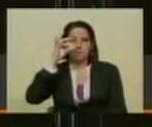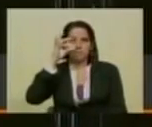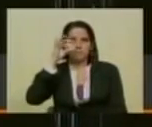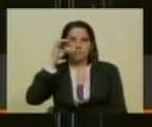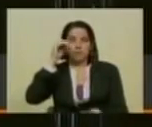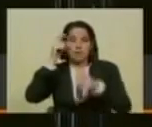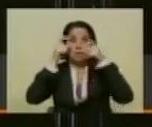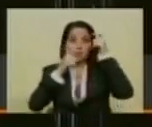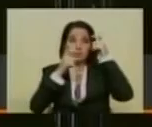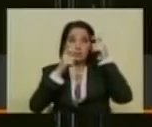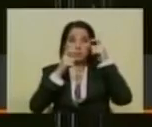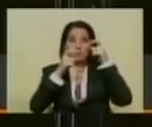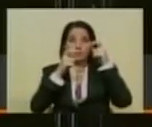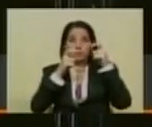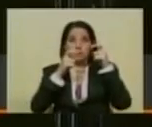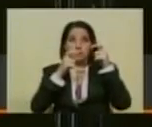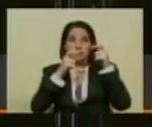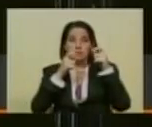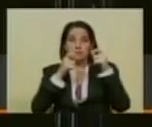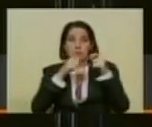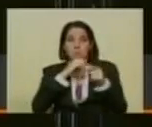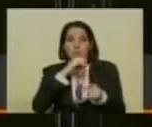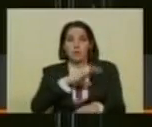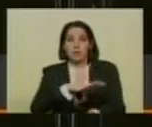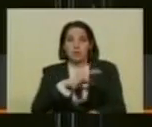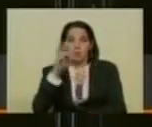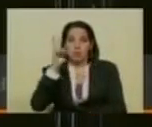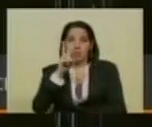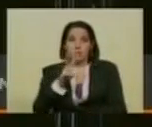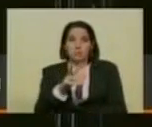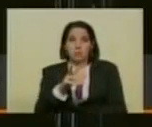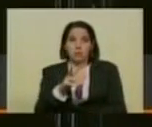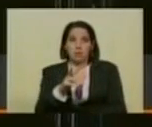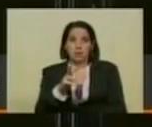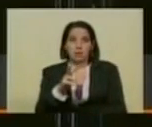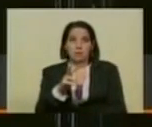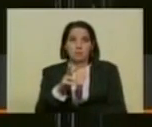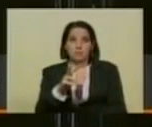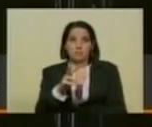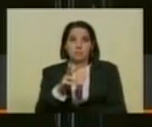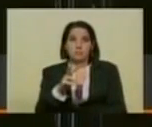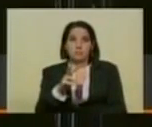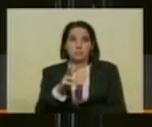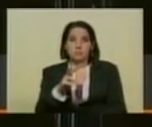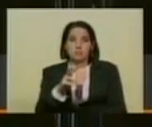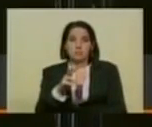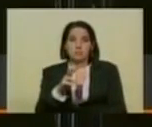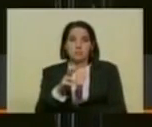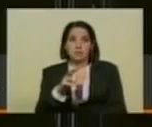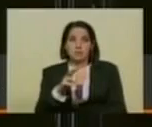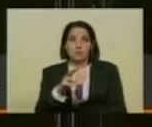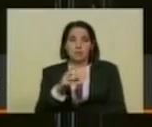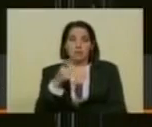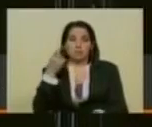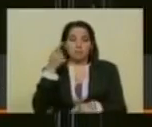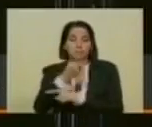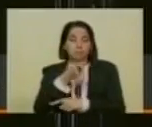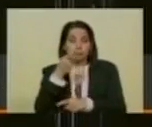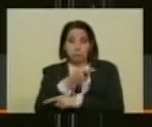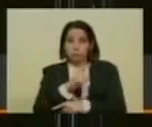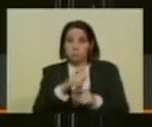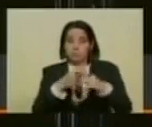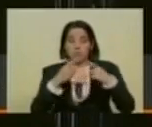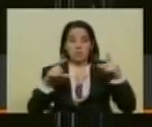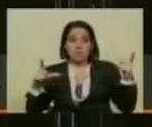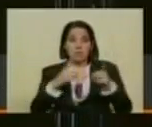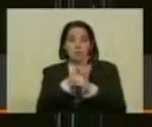Chávez fue, para la historia de Venezuela, así quedó marcado, fue el gran democratizador de la